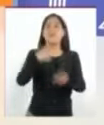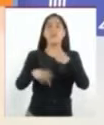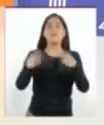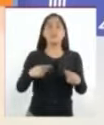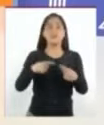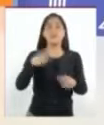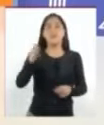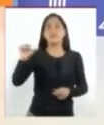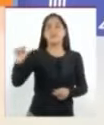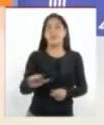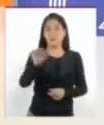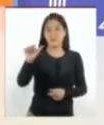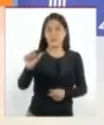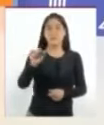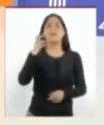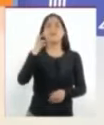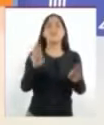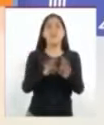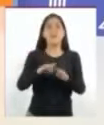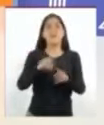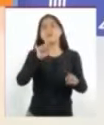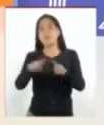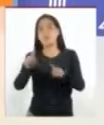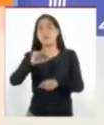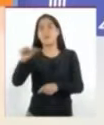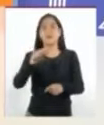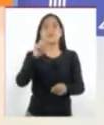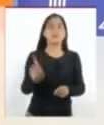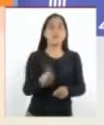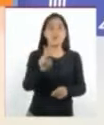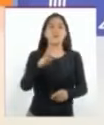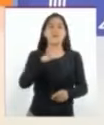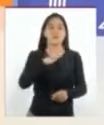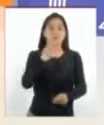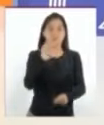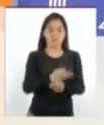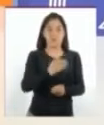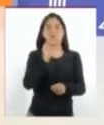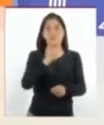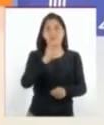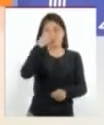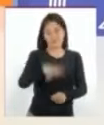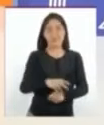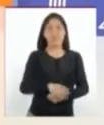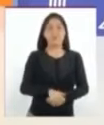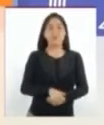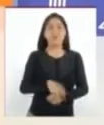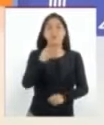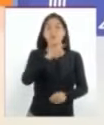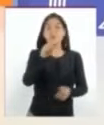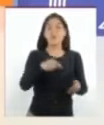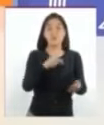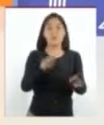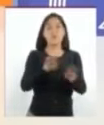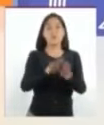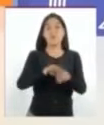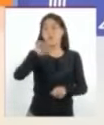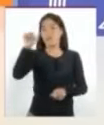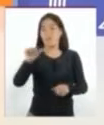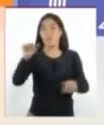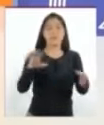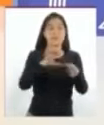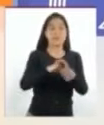Asia, igual que todos los demás pueblos indígenas que ahora existen en América. El movimiento de Asia a América se hizo